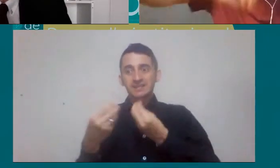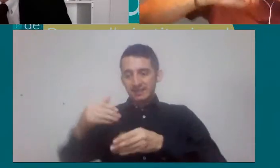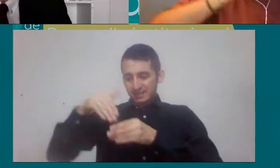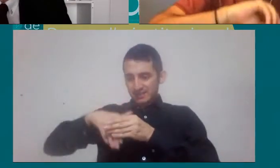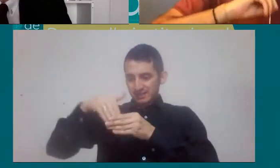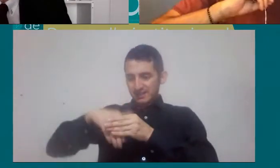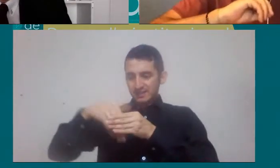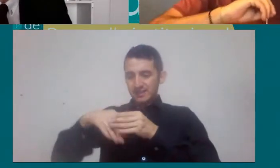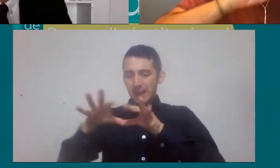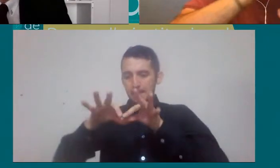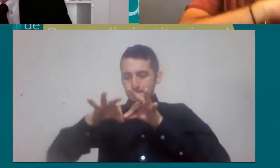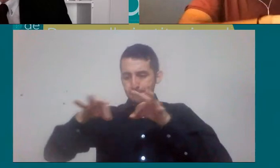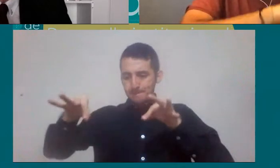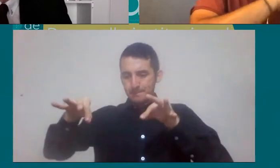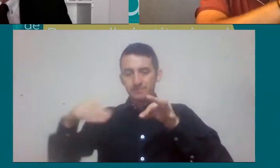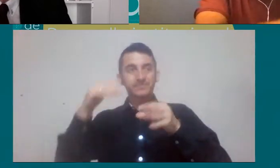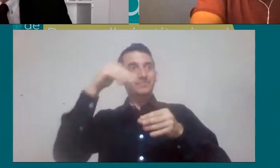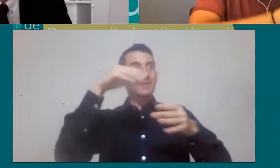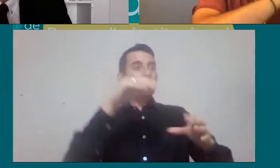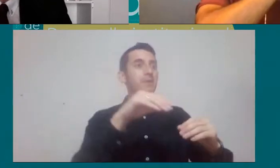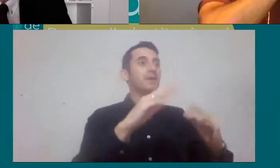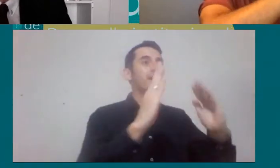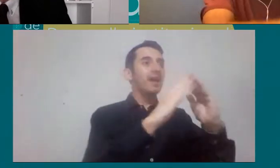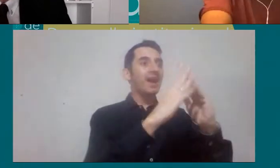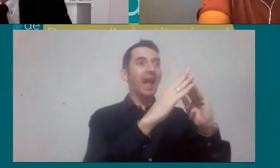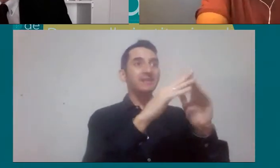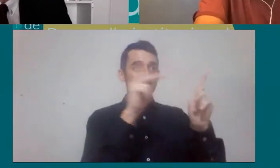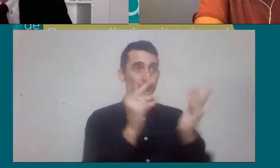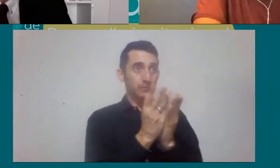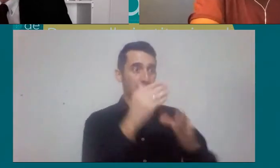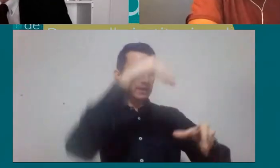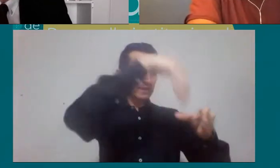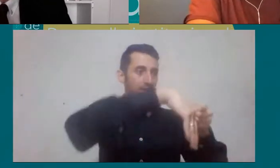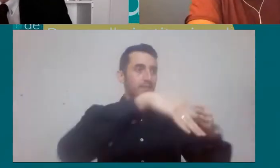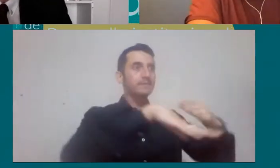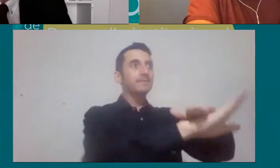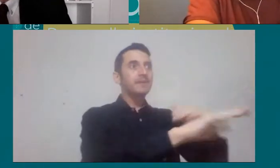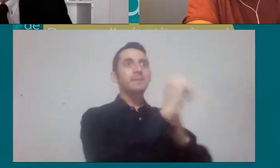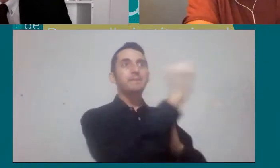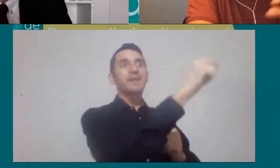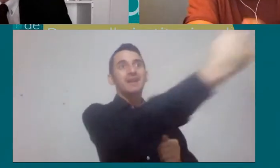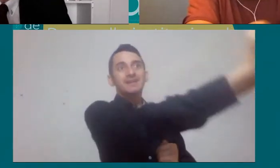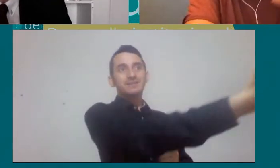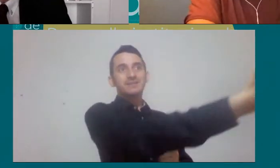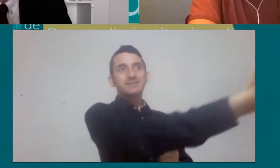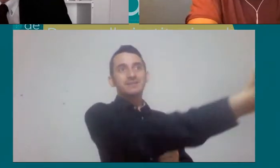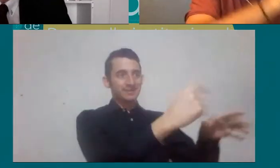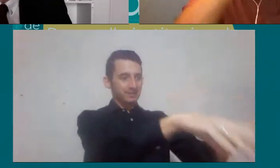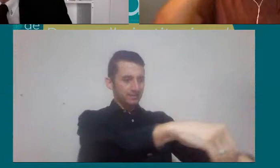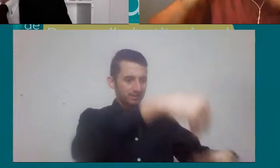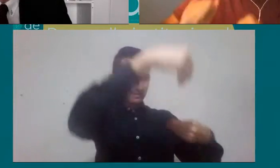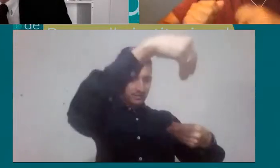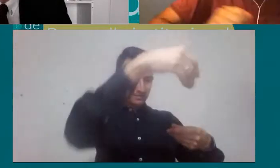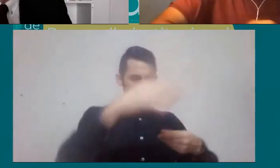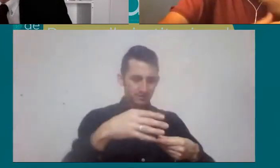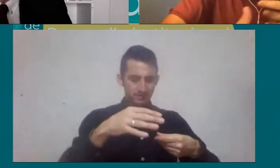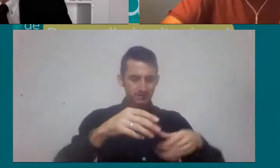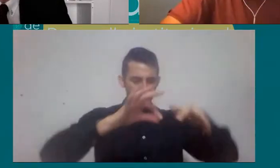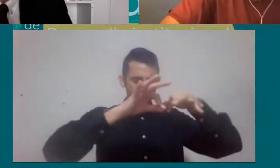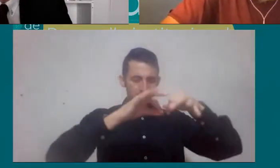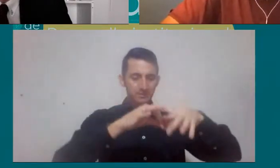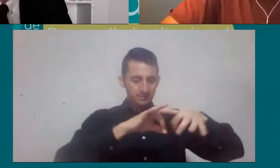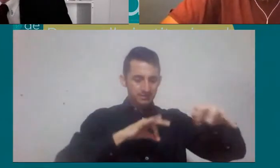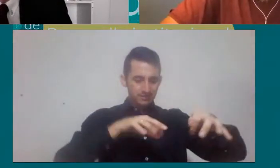plástico como a modo de buzón al alumno las tareas o la información y el alumno luego después iba, lo cogía, se lo llevaba a casa. Es